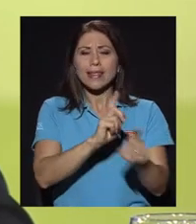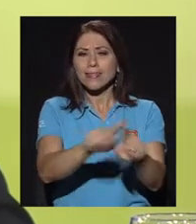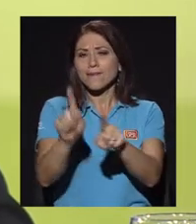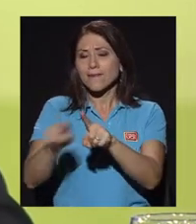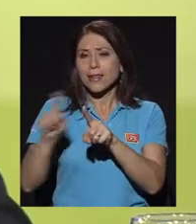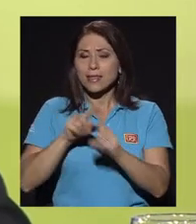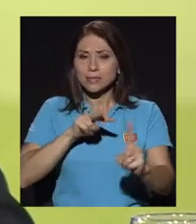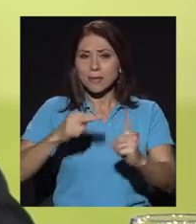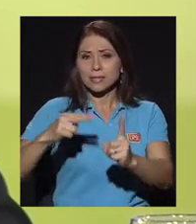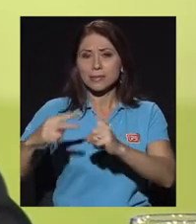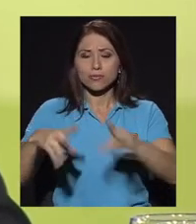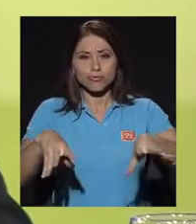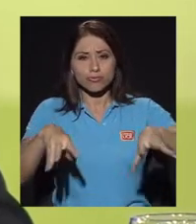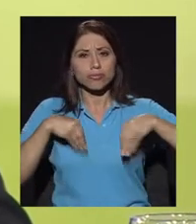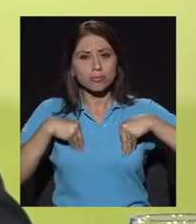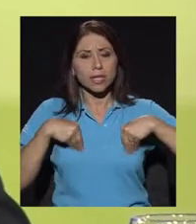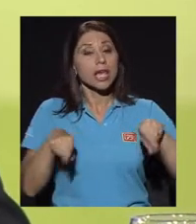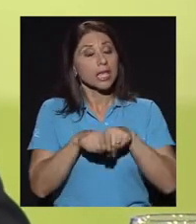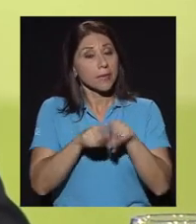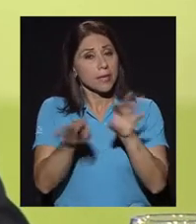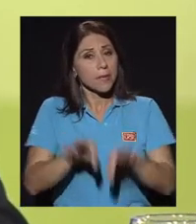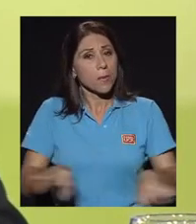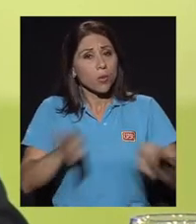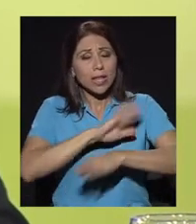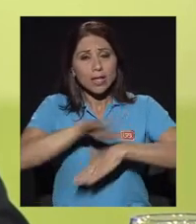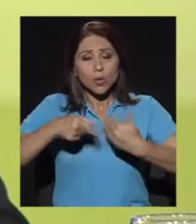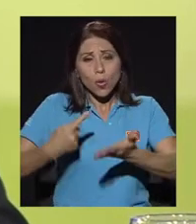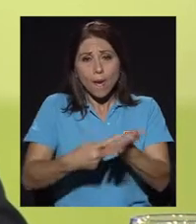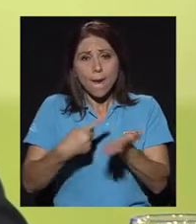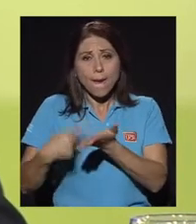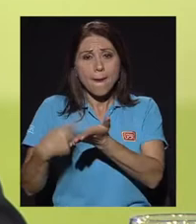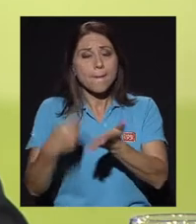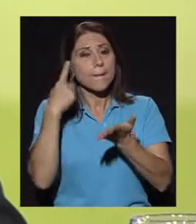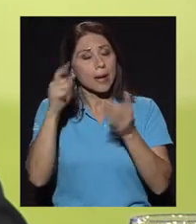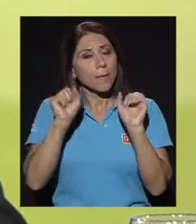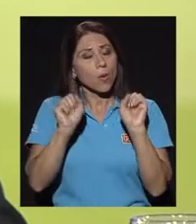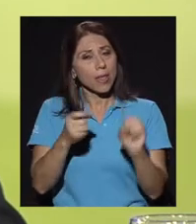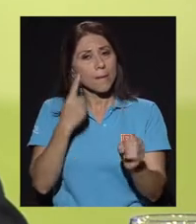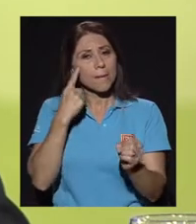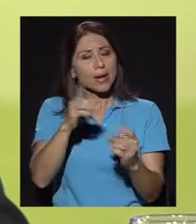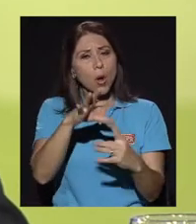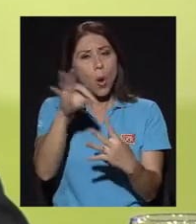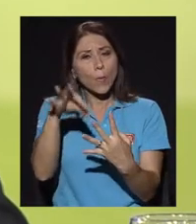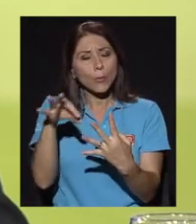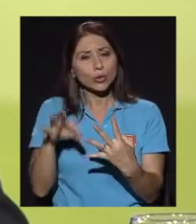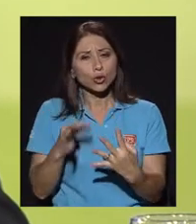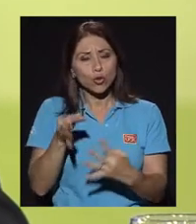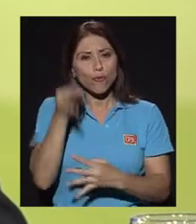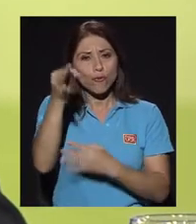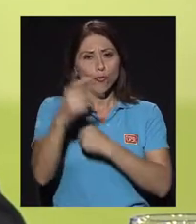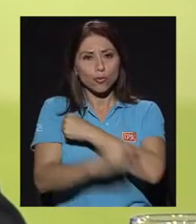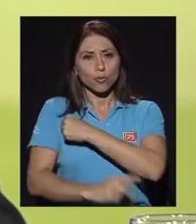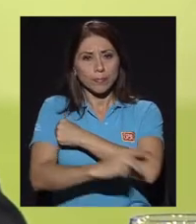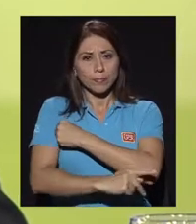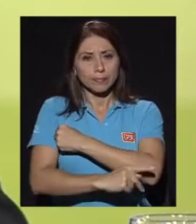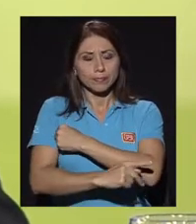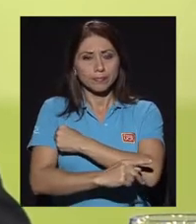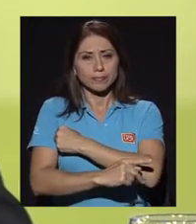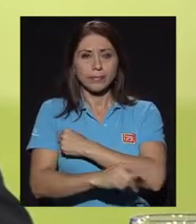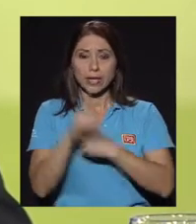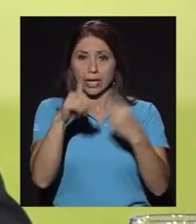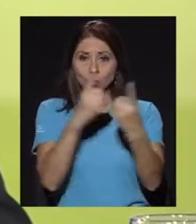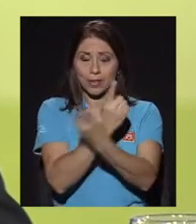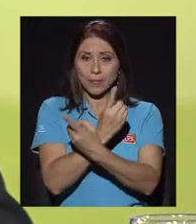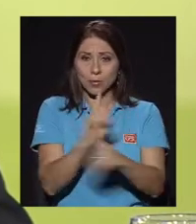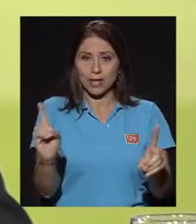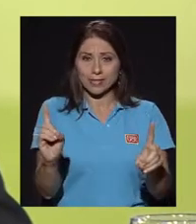de perspectivas y la pertinencia de las deliberaciones para vislumbrar y elegir opciones de futuro del país.